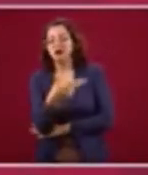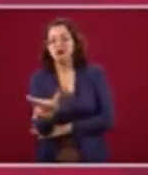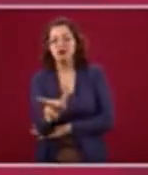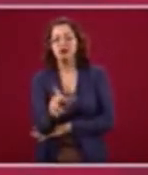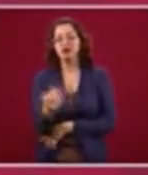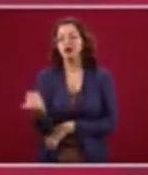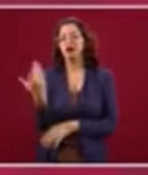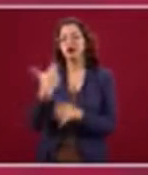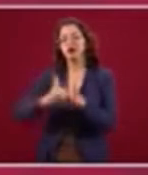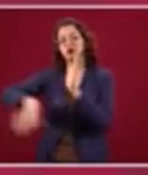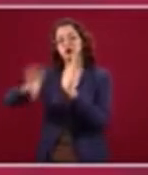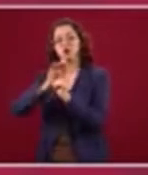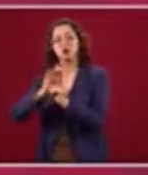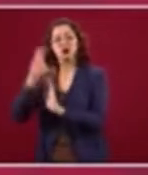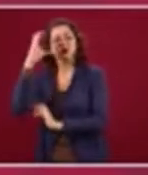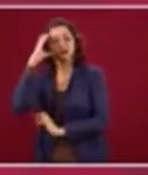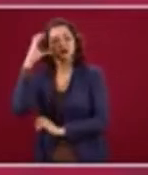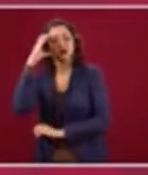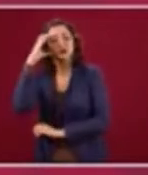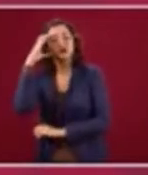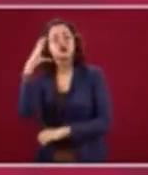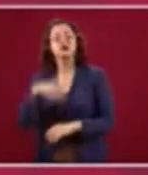restaurante, recámara